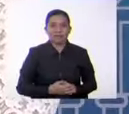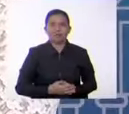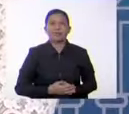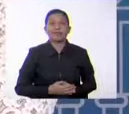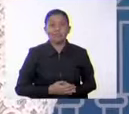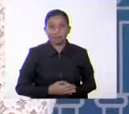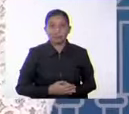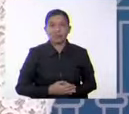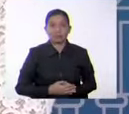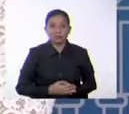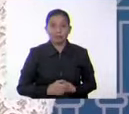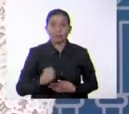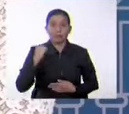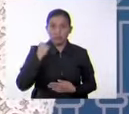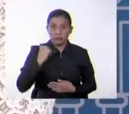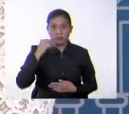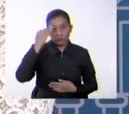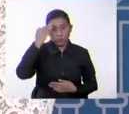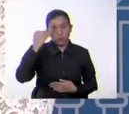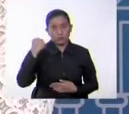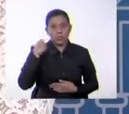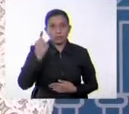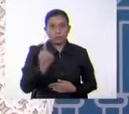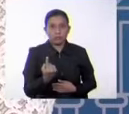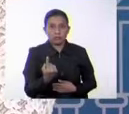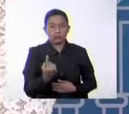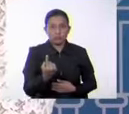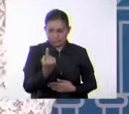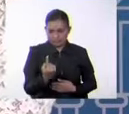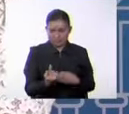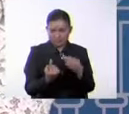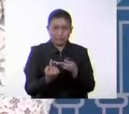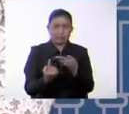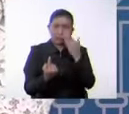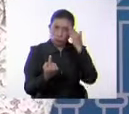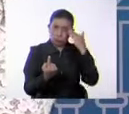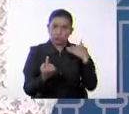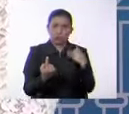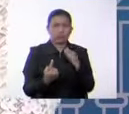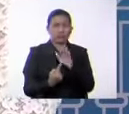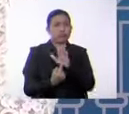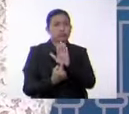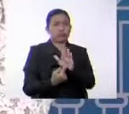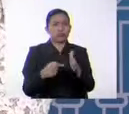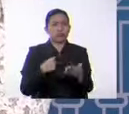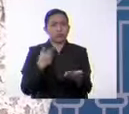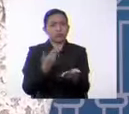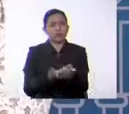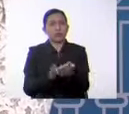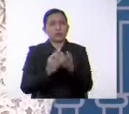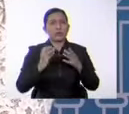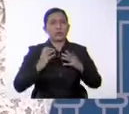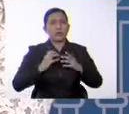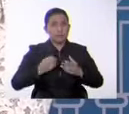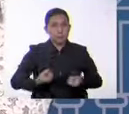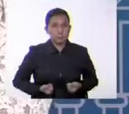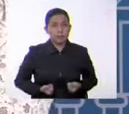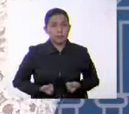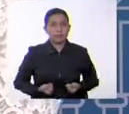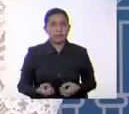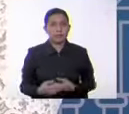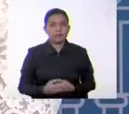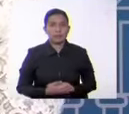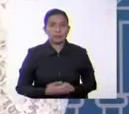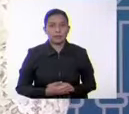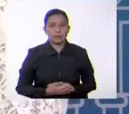fundamental el rol de Prudencia Ayala, porque incluso se postula con una propuesta de gobierno que